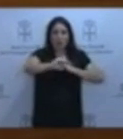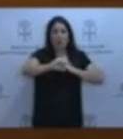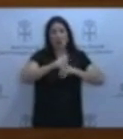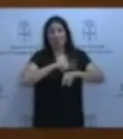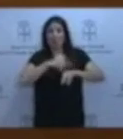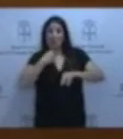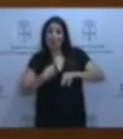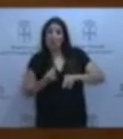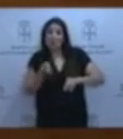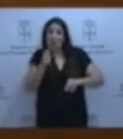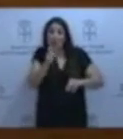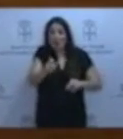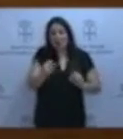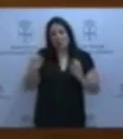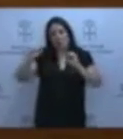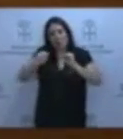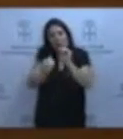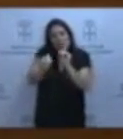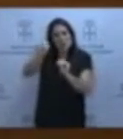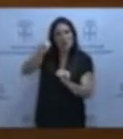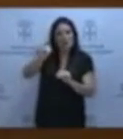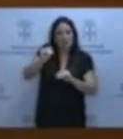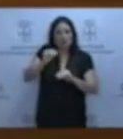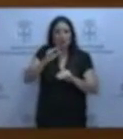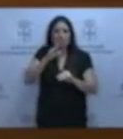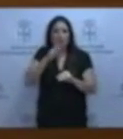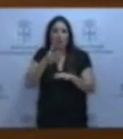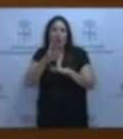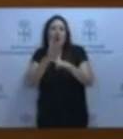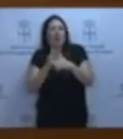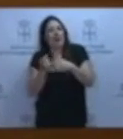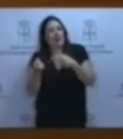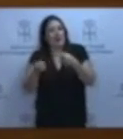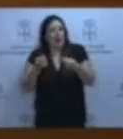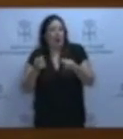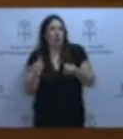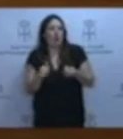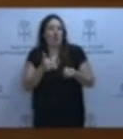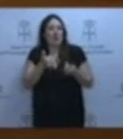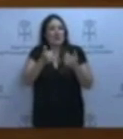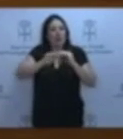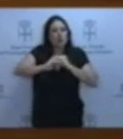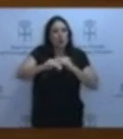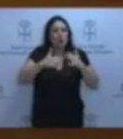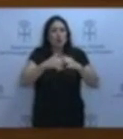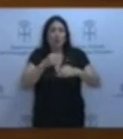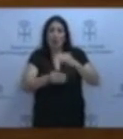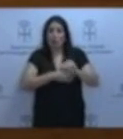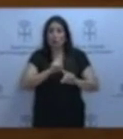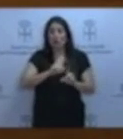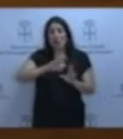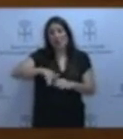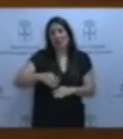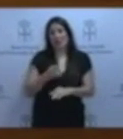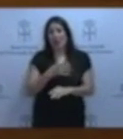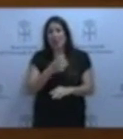más altos con unos propios, una pequeña parte haciendo gran negocio. Suelo industrial que queda sin utilizar, alimentando una inmensa deuda